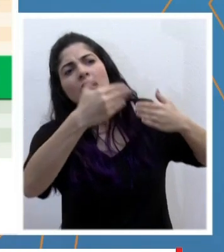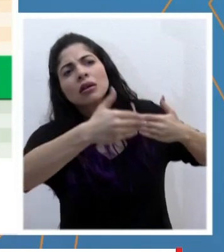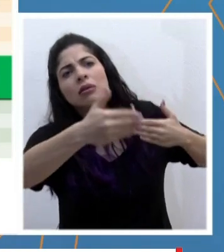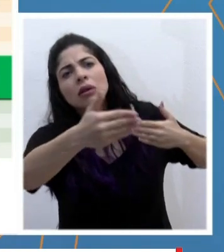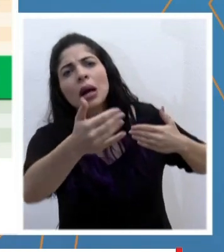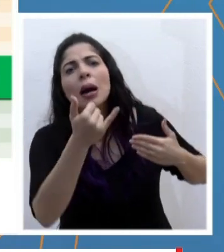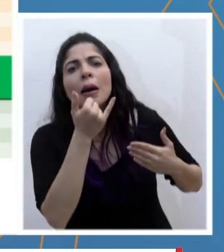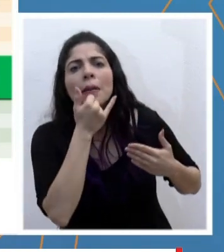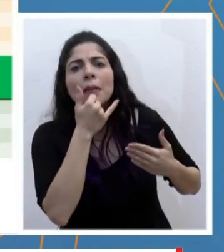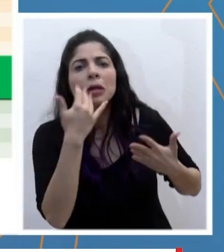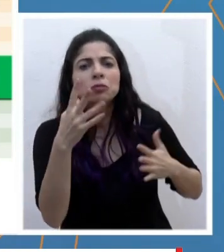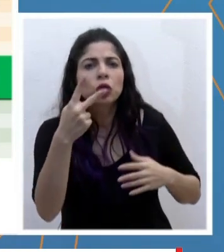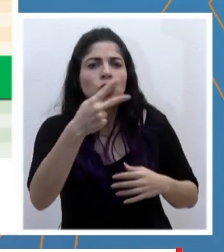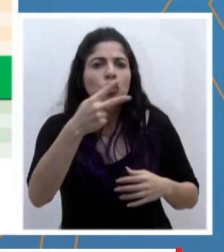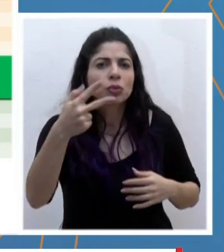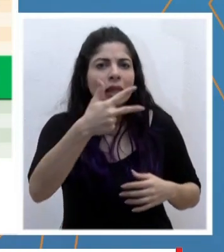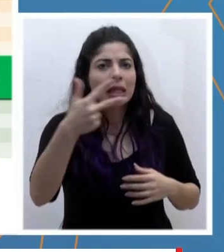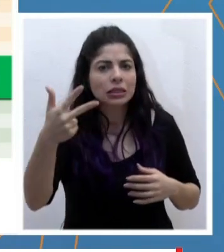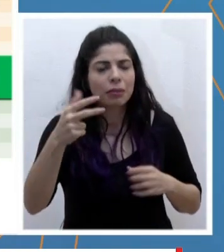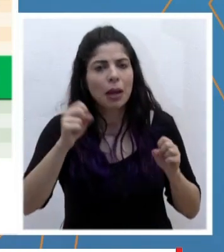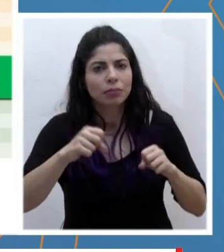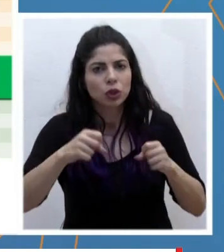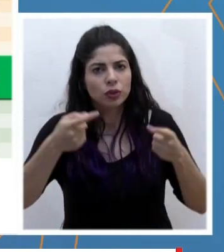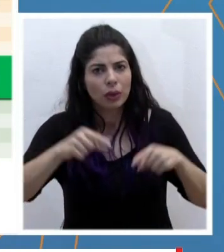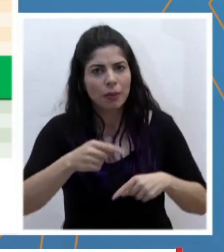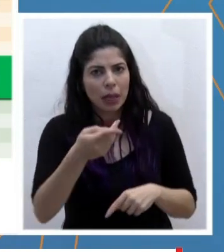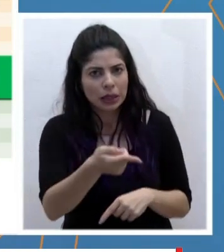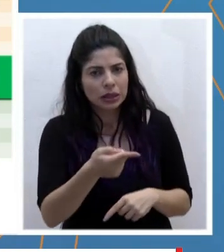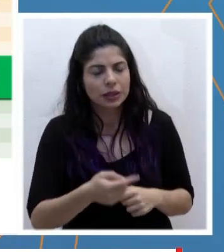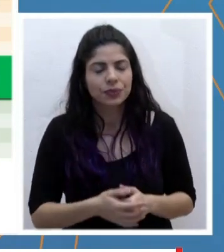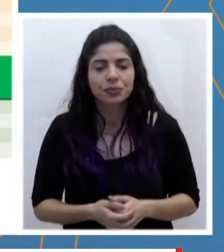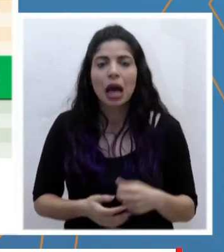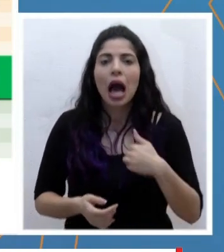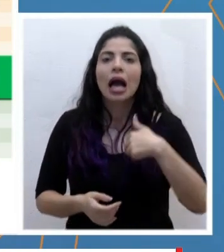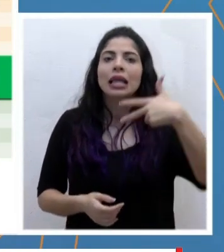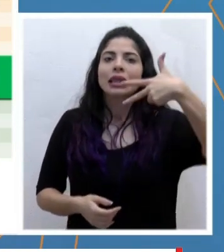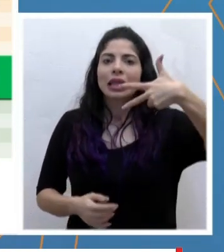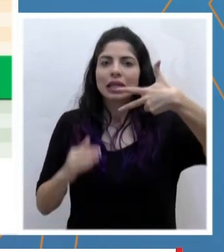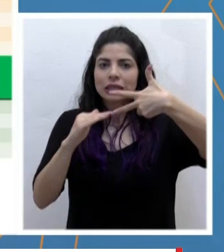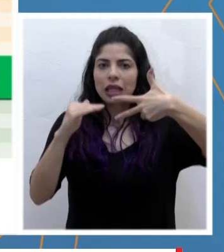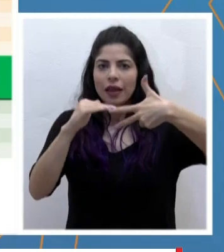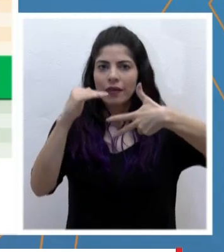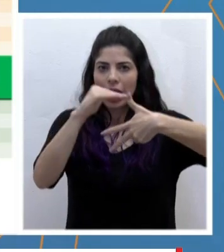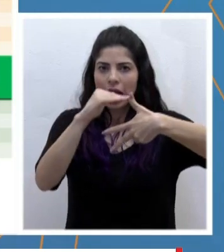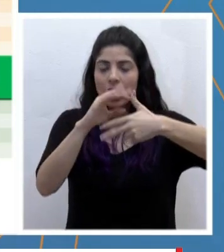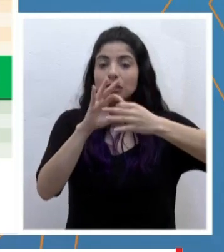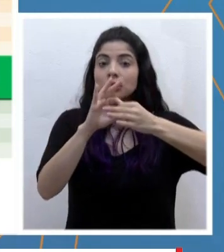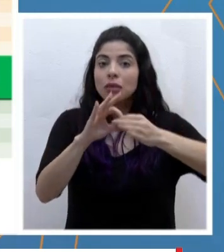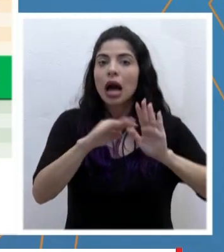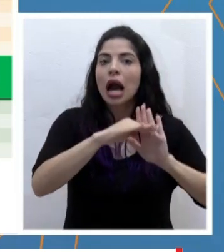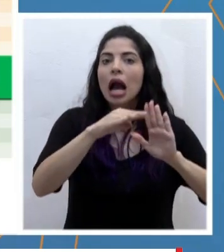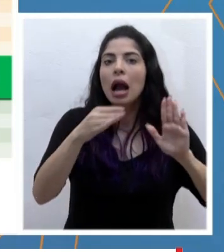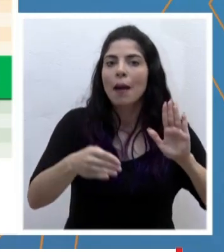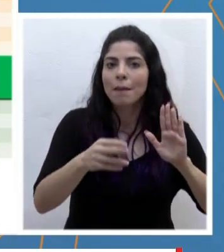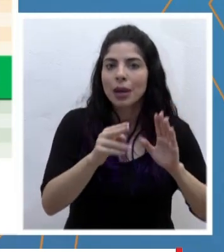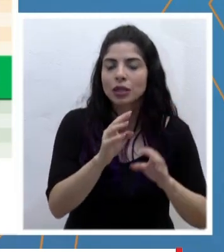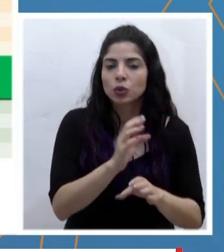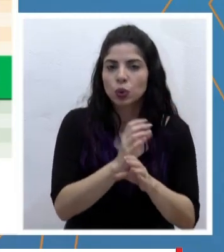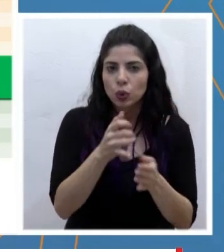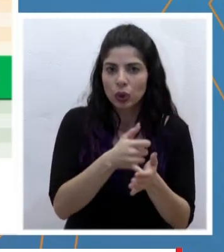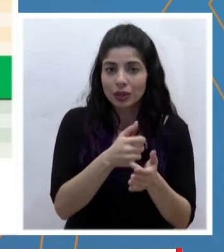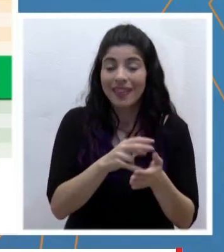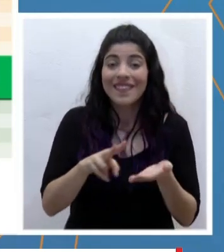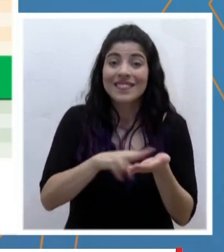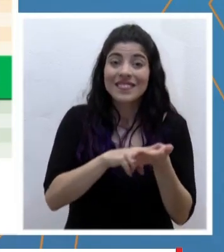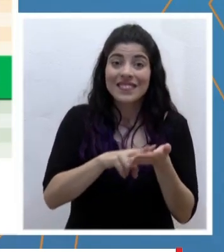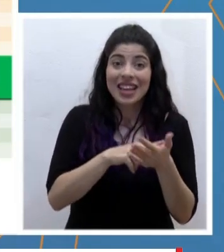pasar en unas 2 o 3 semanas. Se analizan 3 casos de tolerancia en razón de las camas UCI disponibles. El verde es